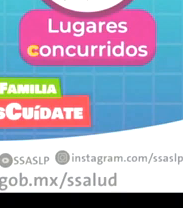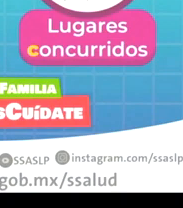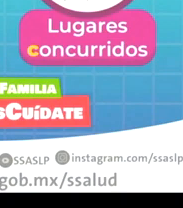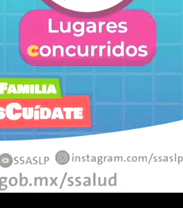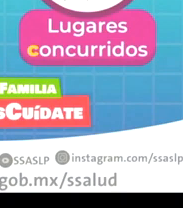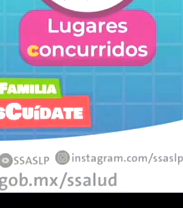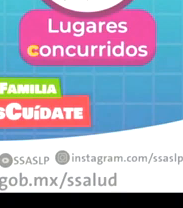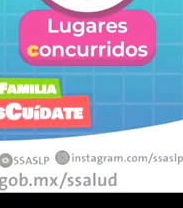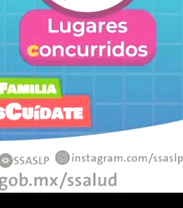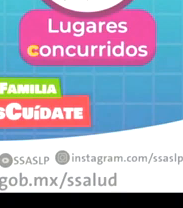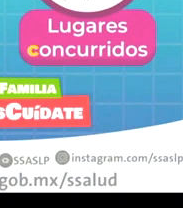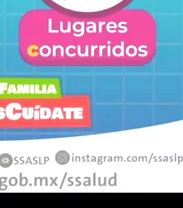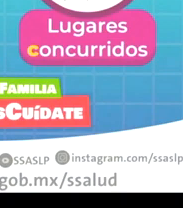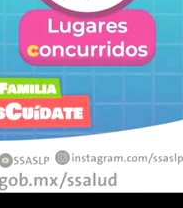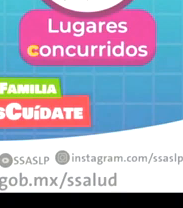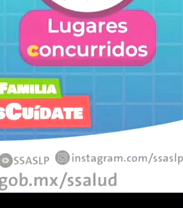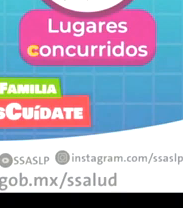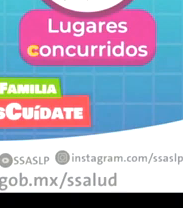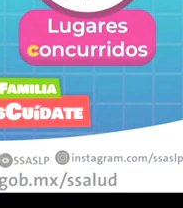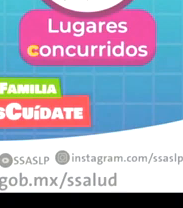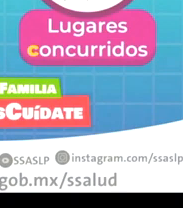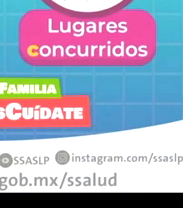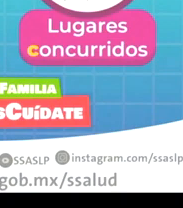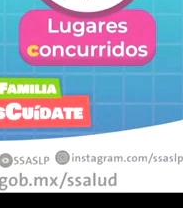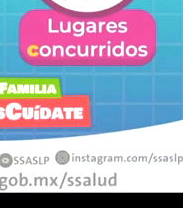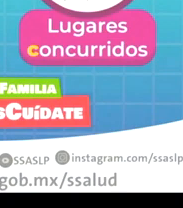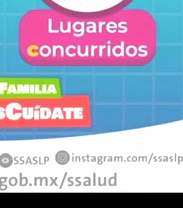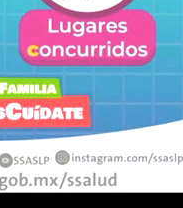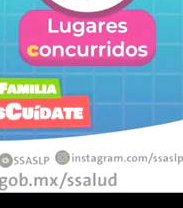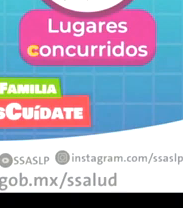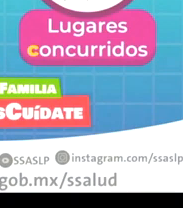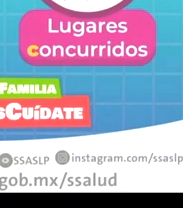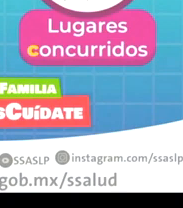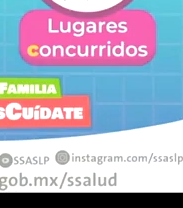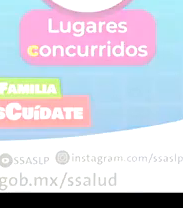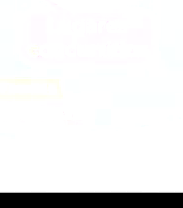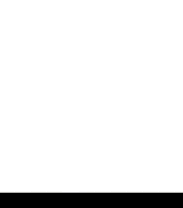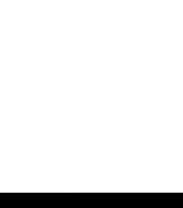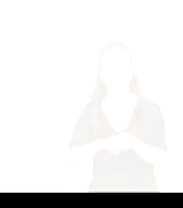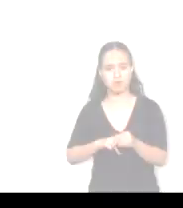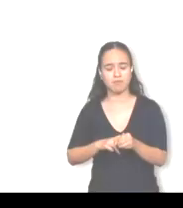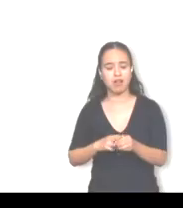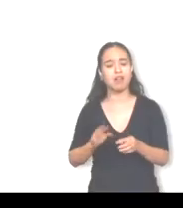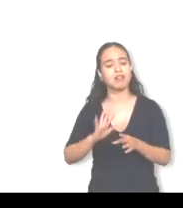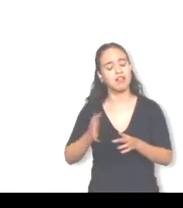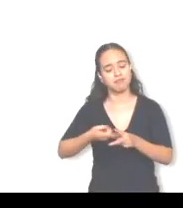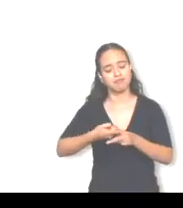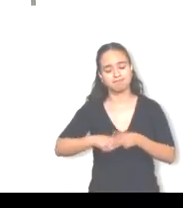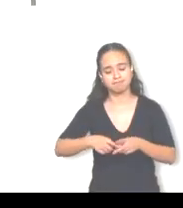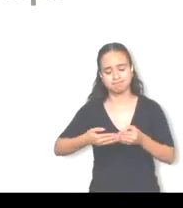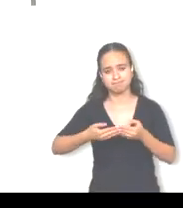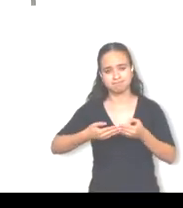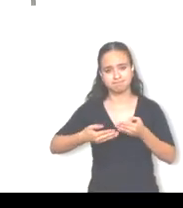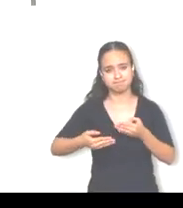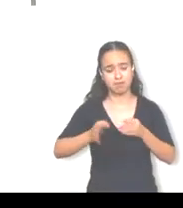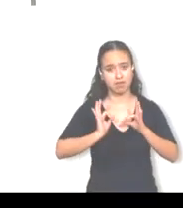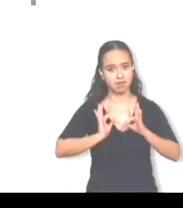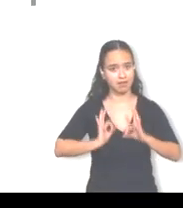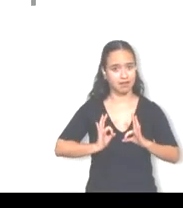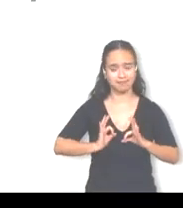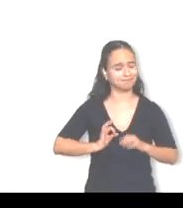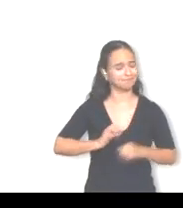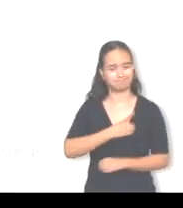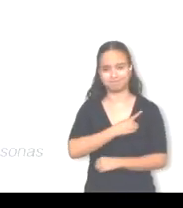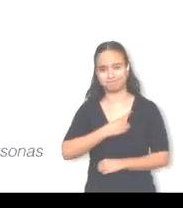contacto físico y desde luego también los lugares concurridos. La nueva normalidad ya está aquí y